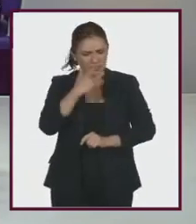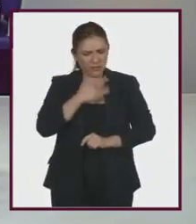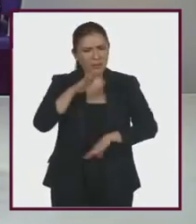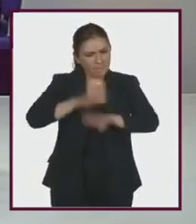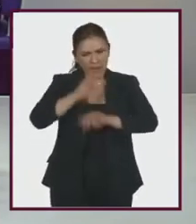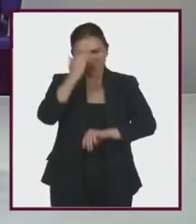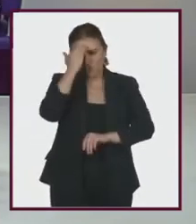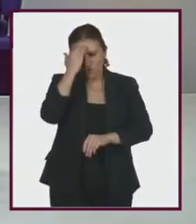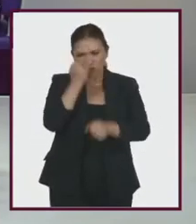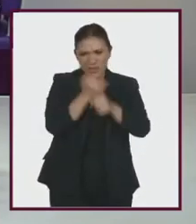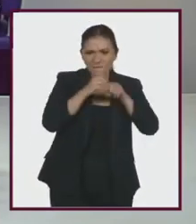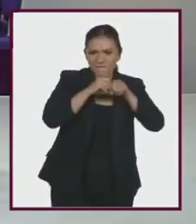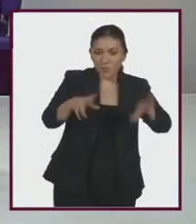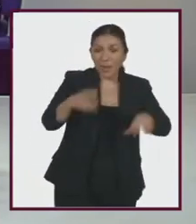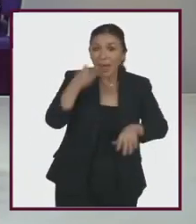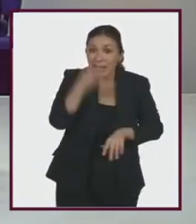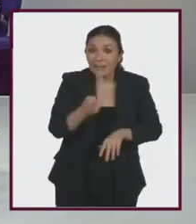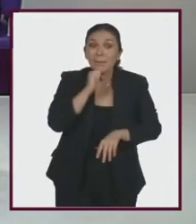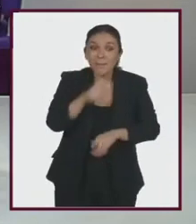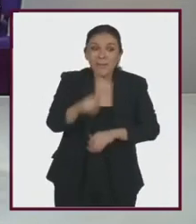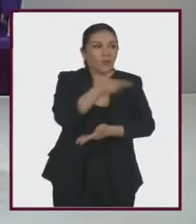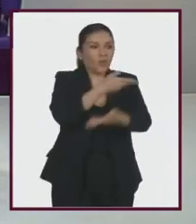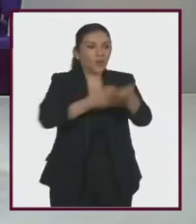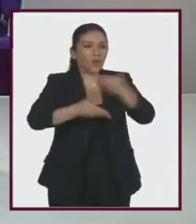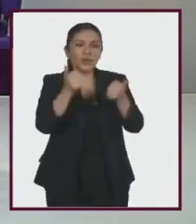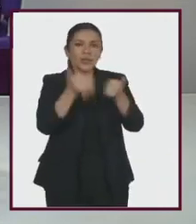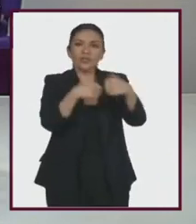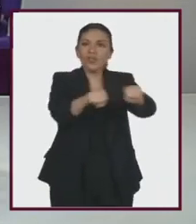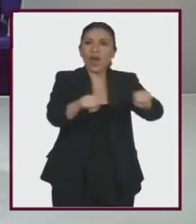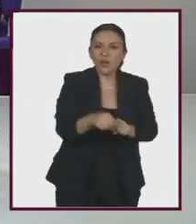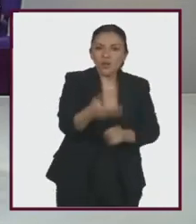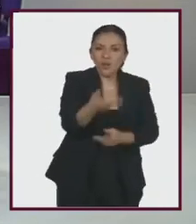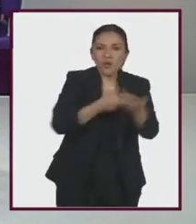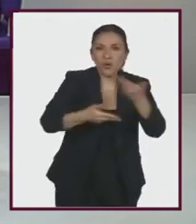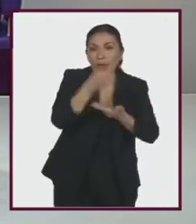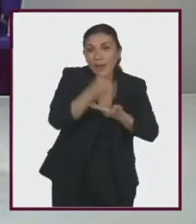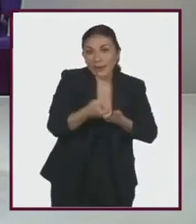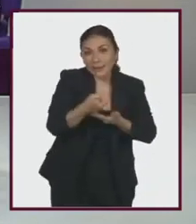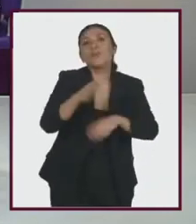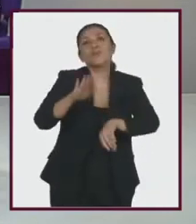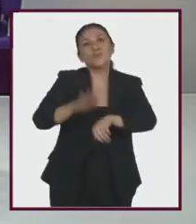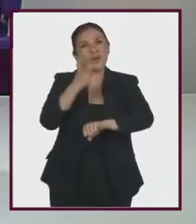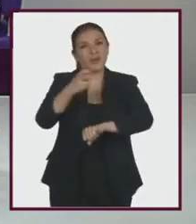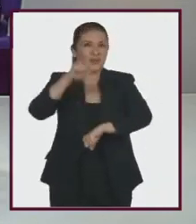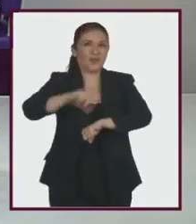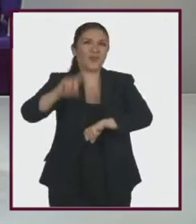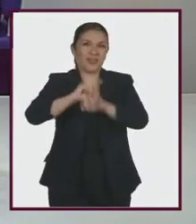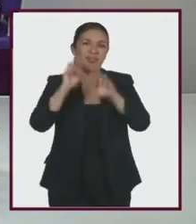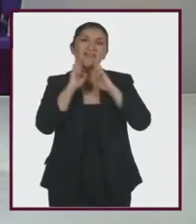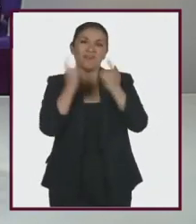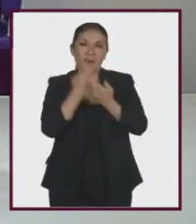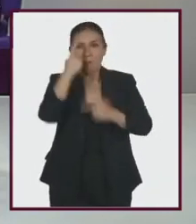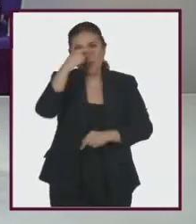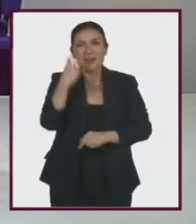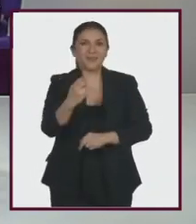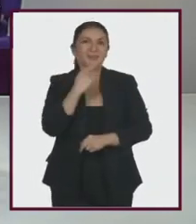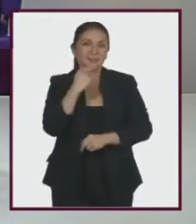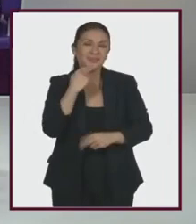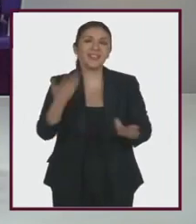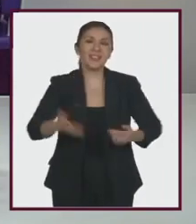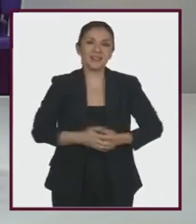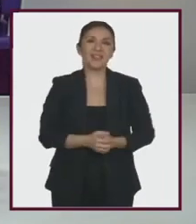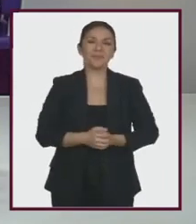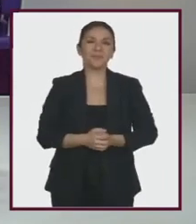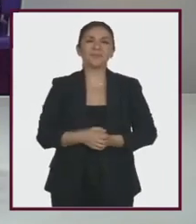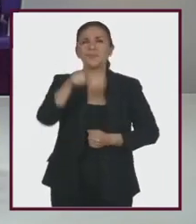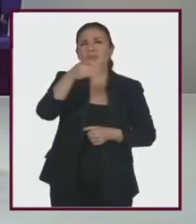información, sino compartirlo en el aula, que es el fin y el objetivo de este programa. Ahora, ¿qué estamos